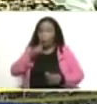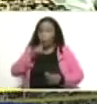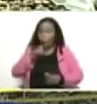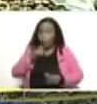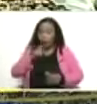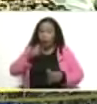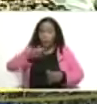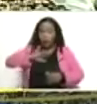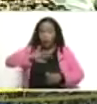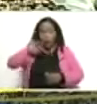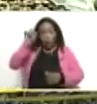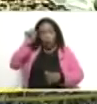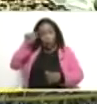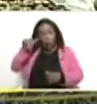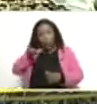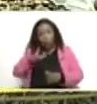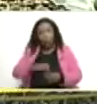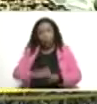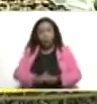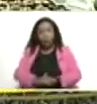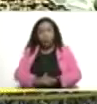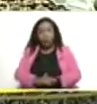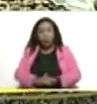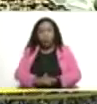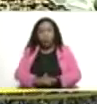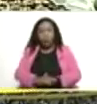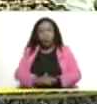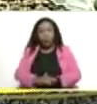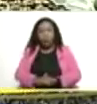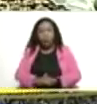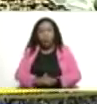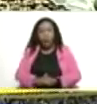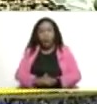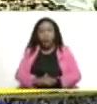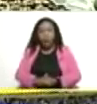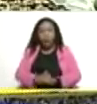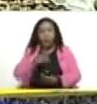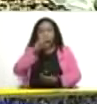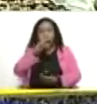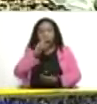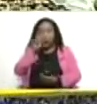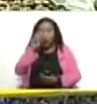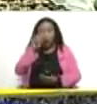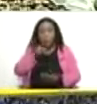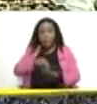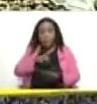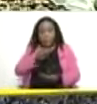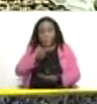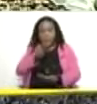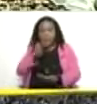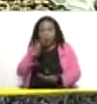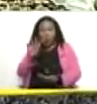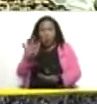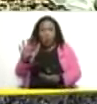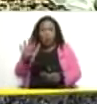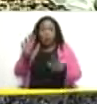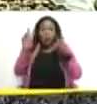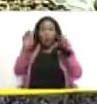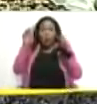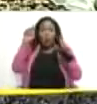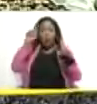pueblo, en el territorio. Así que en el año 2024 tenemos que ir sobre nuevas